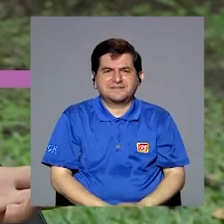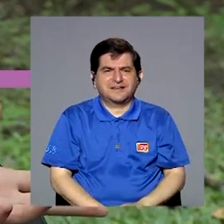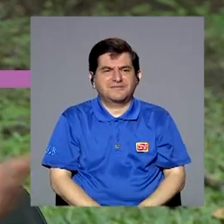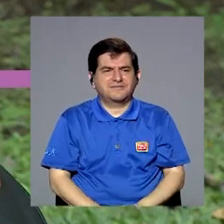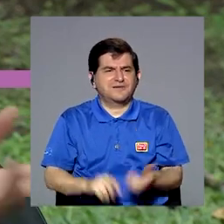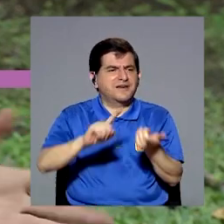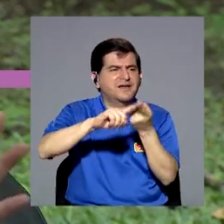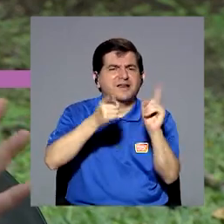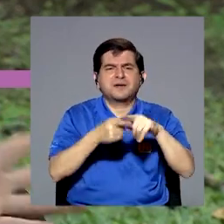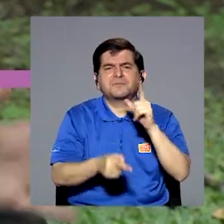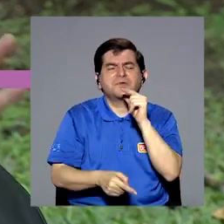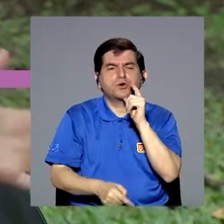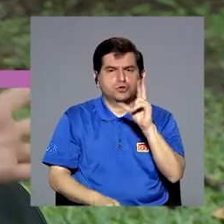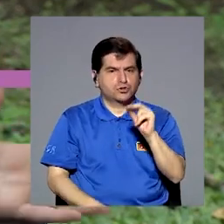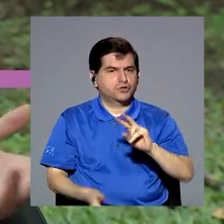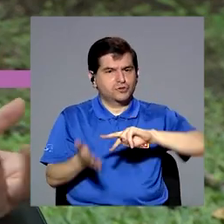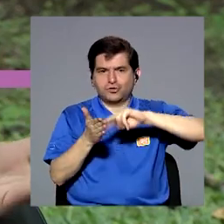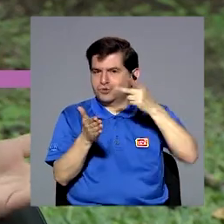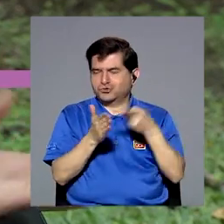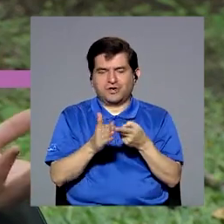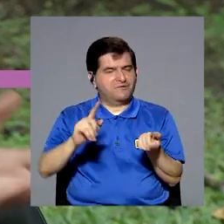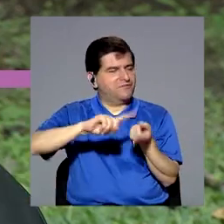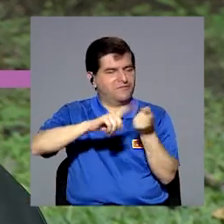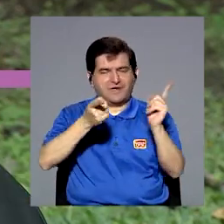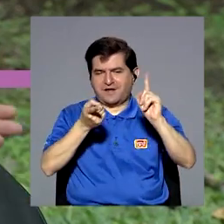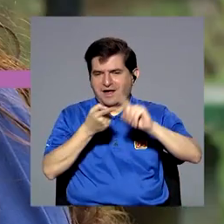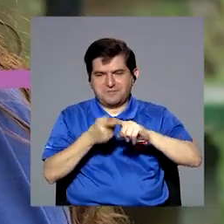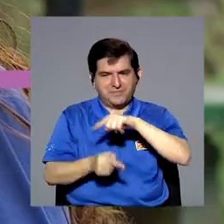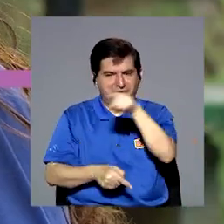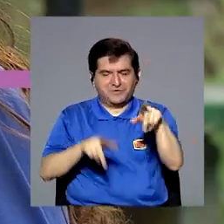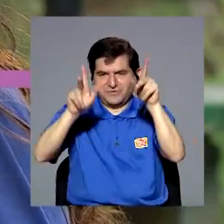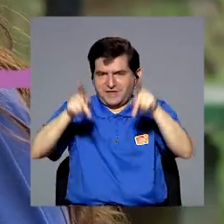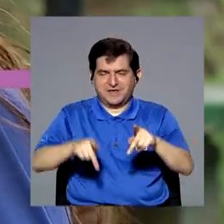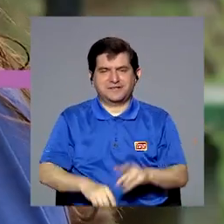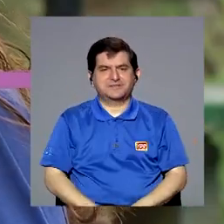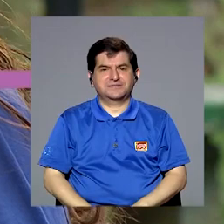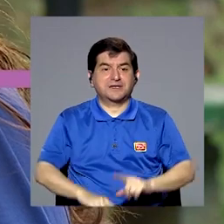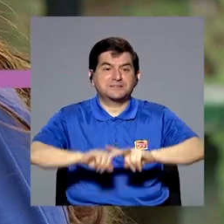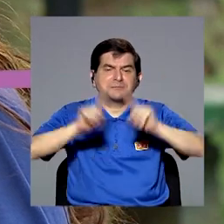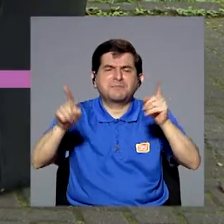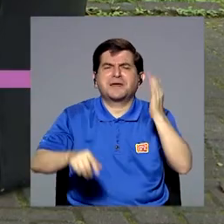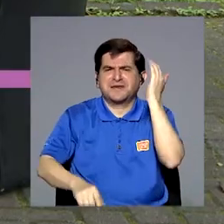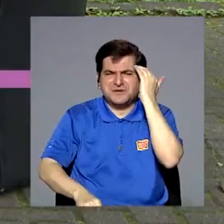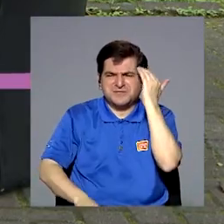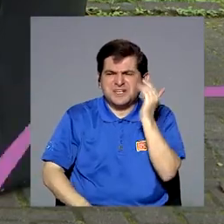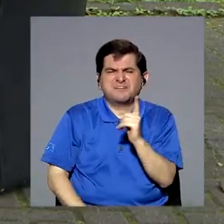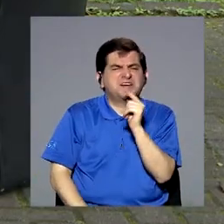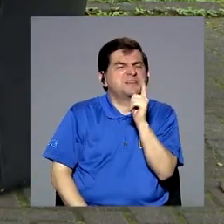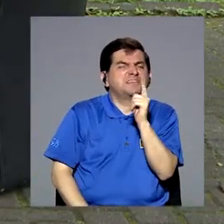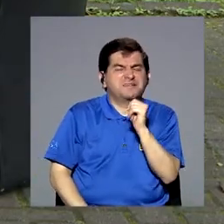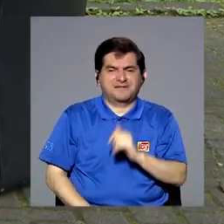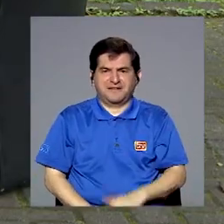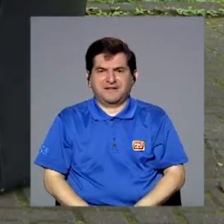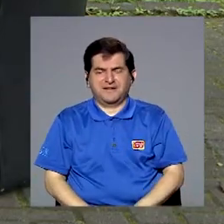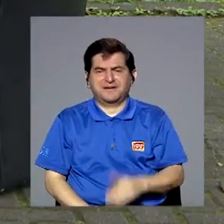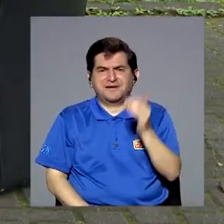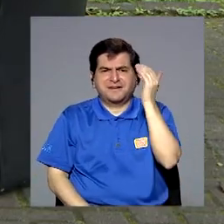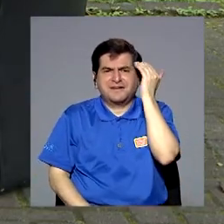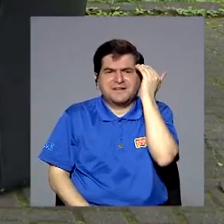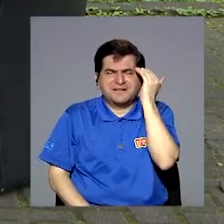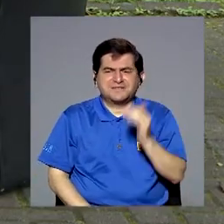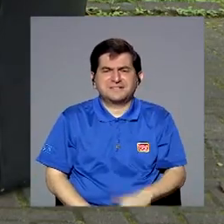también los amigos, no que se hagan amigos de los amigos porque son edades diferentes, pero que los conozca, que sepa quiénes son,